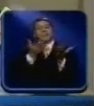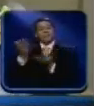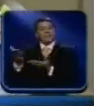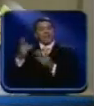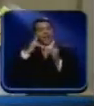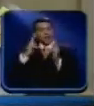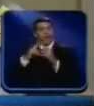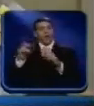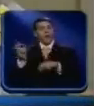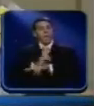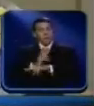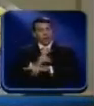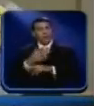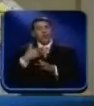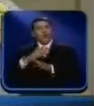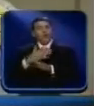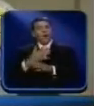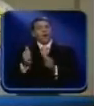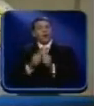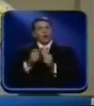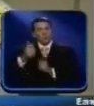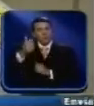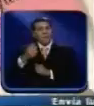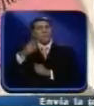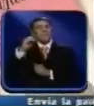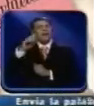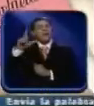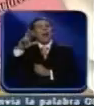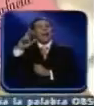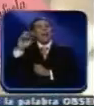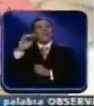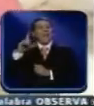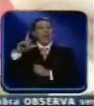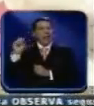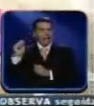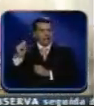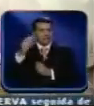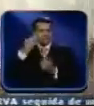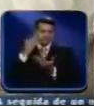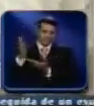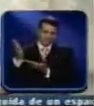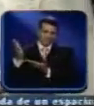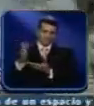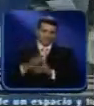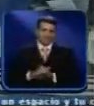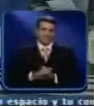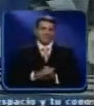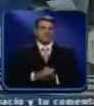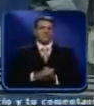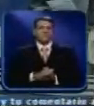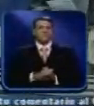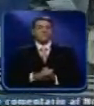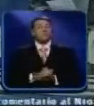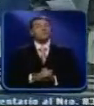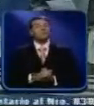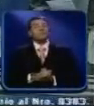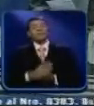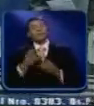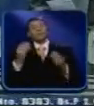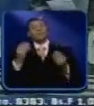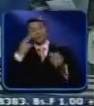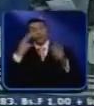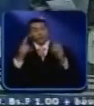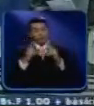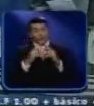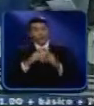conocerme. Pronto estaré jugando Perinola, Manuela Rafaela. Jofrana González, El Observador. Y continuamos con información del mundo.